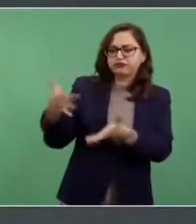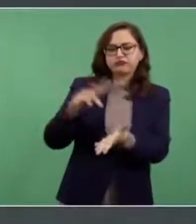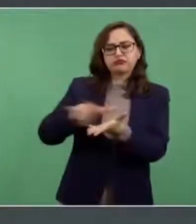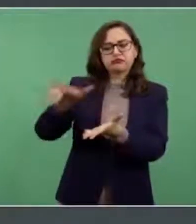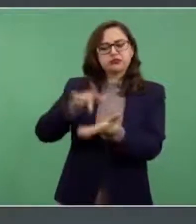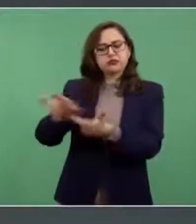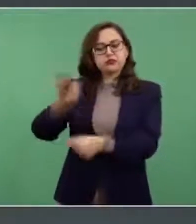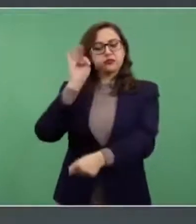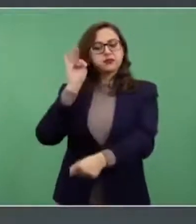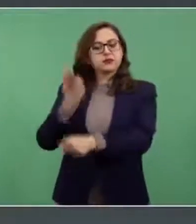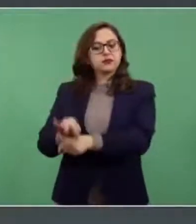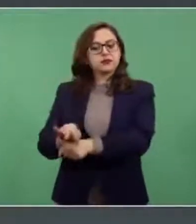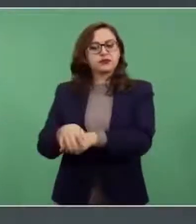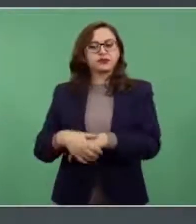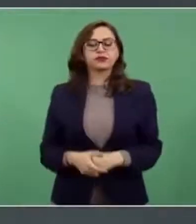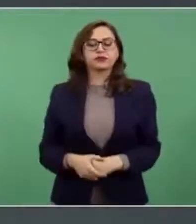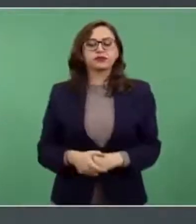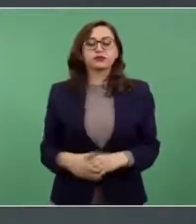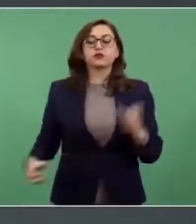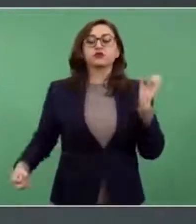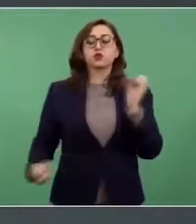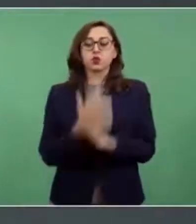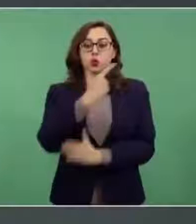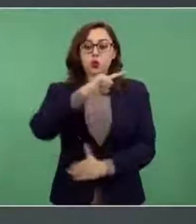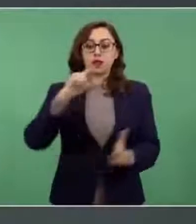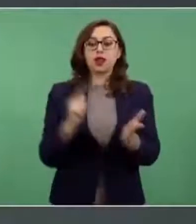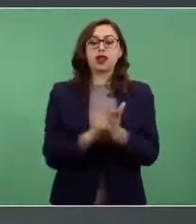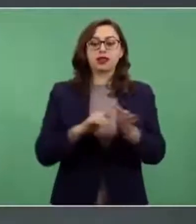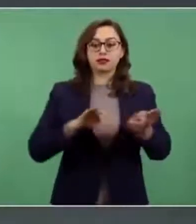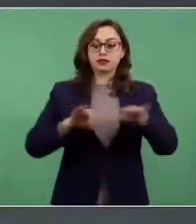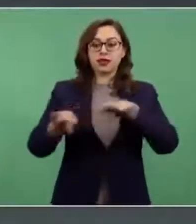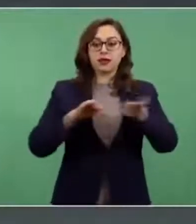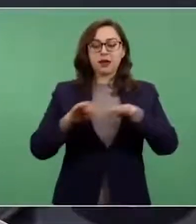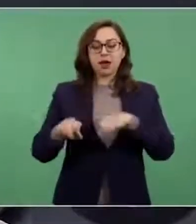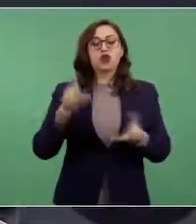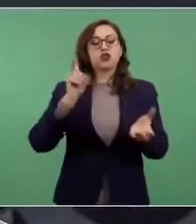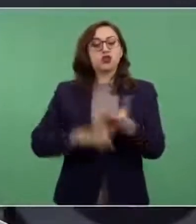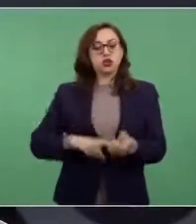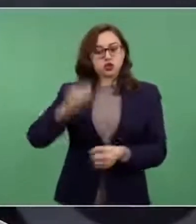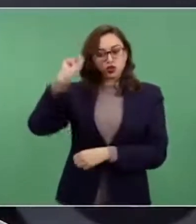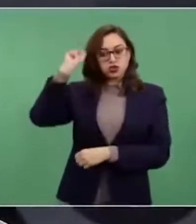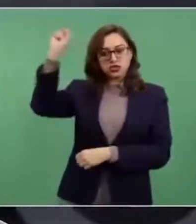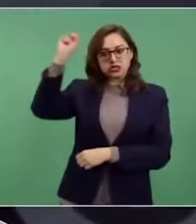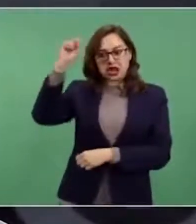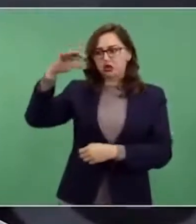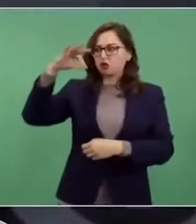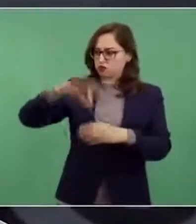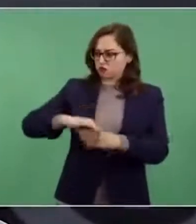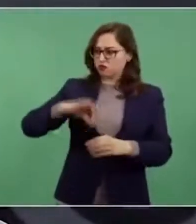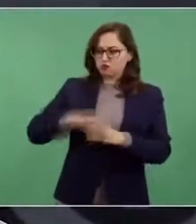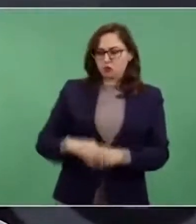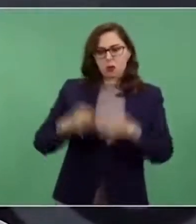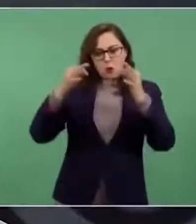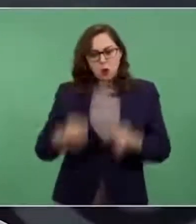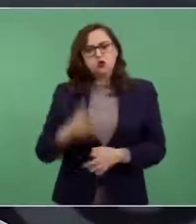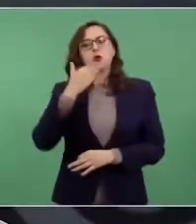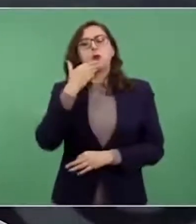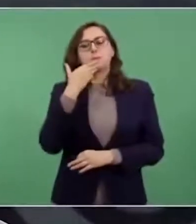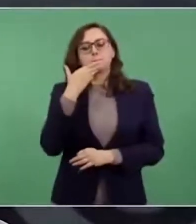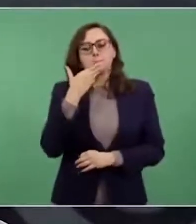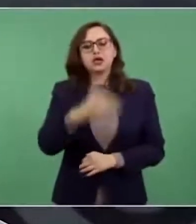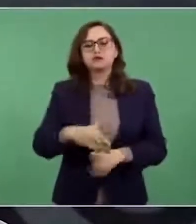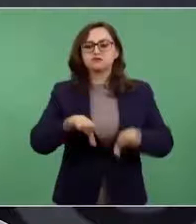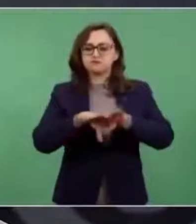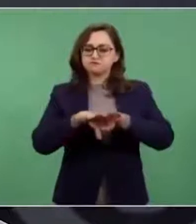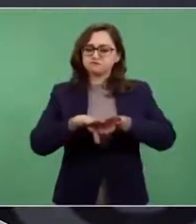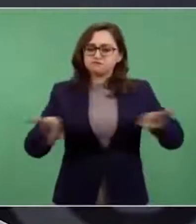Se aprobó la nueva ley laboral para garantizar el voto directo y la democratización de los sindicatos.